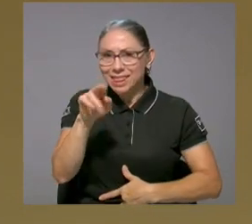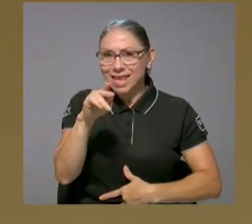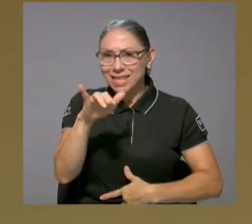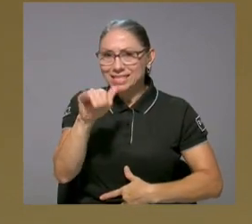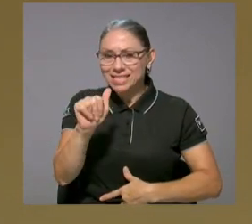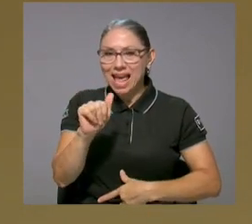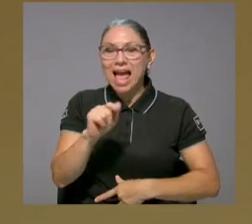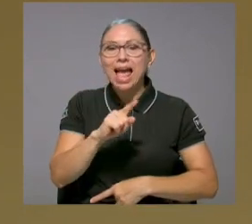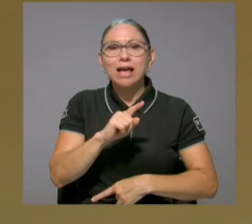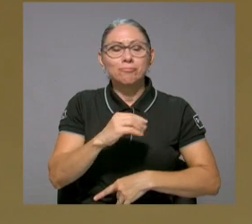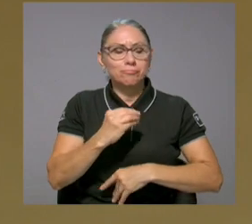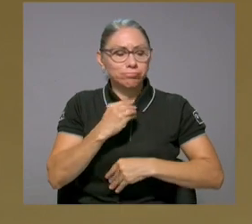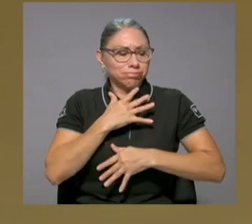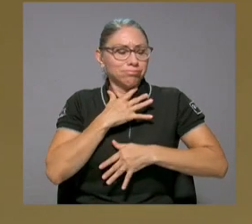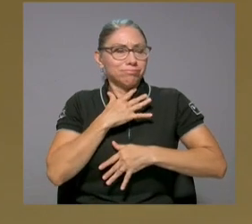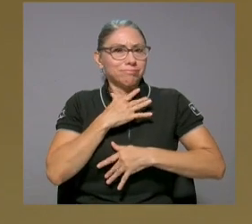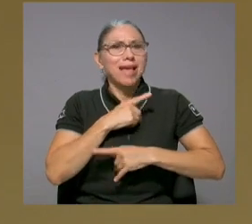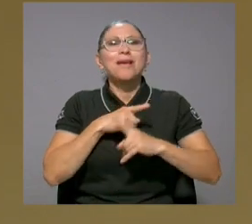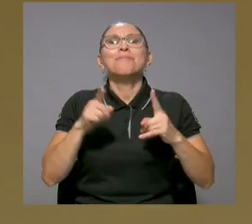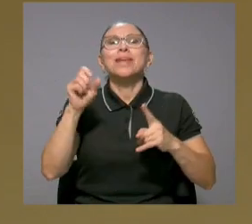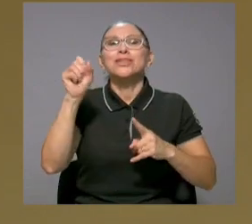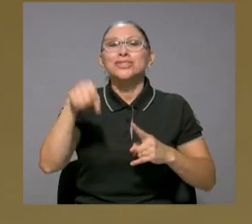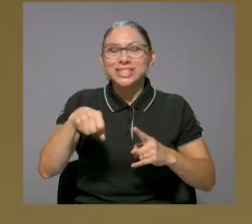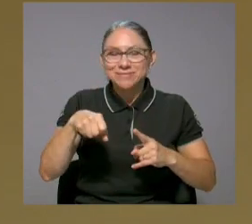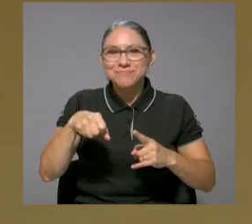pero sí de